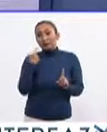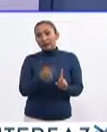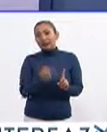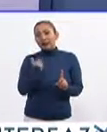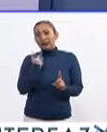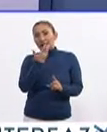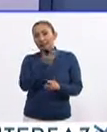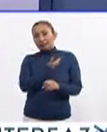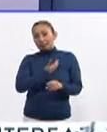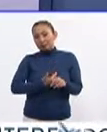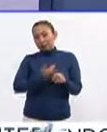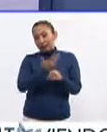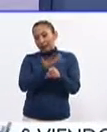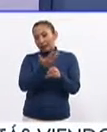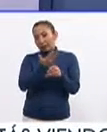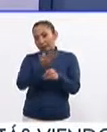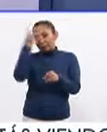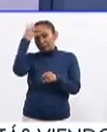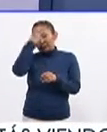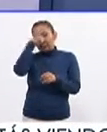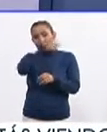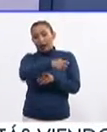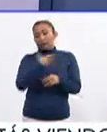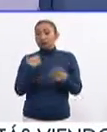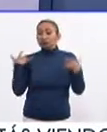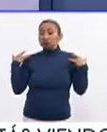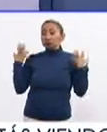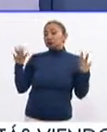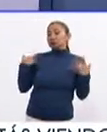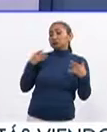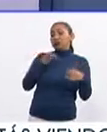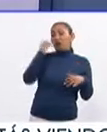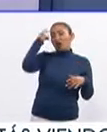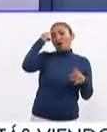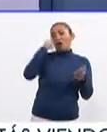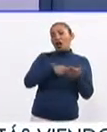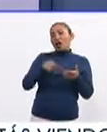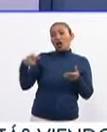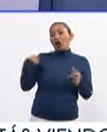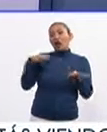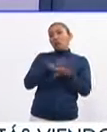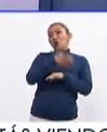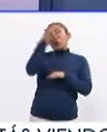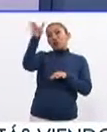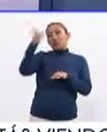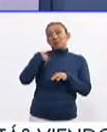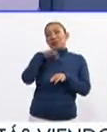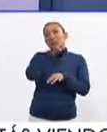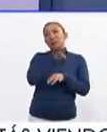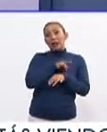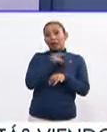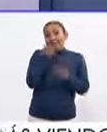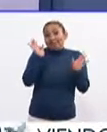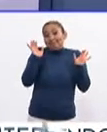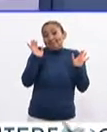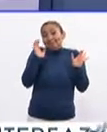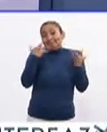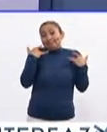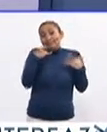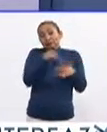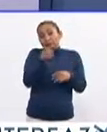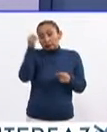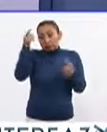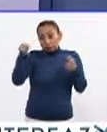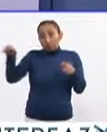el presidente de Estados Unidos, Donald Trump, que pues él está muy escéptico ante lo que está pasando sobre el cambio climático.